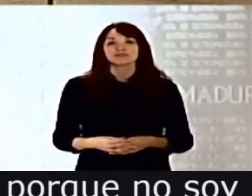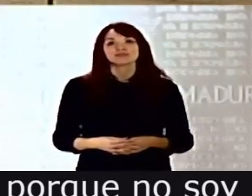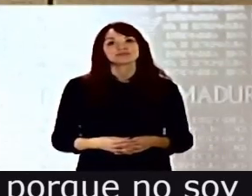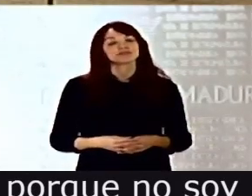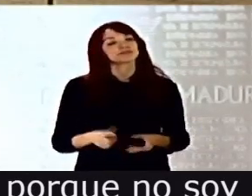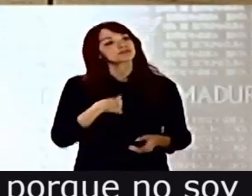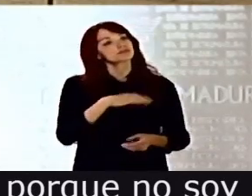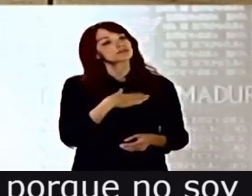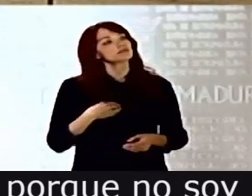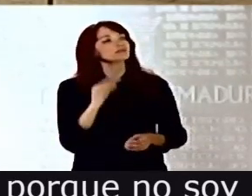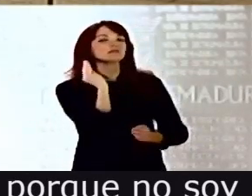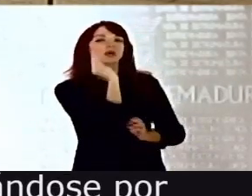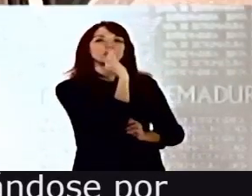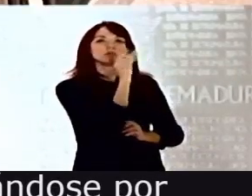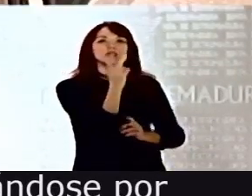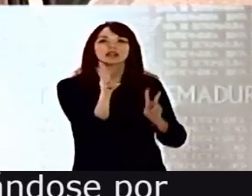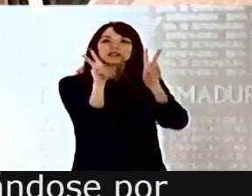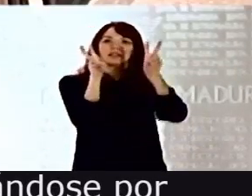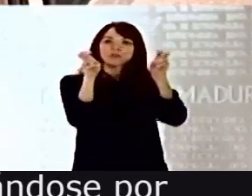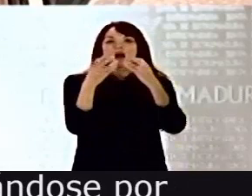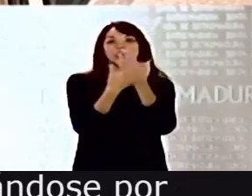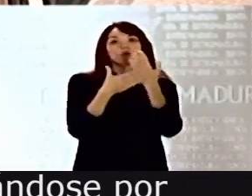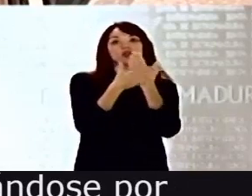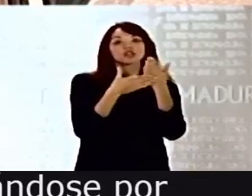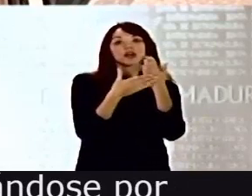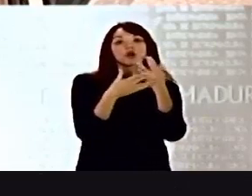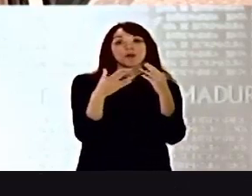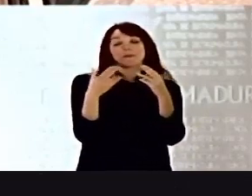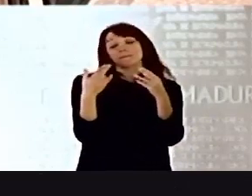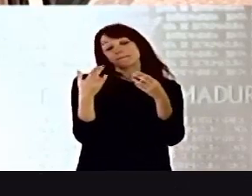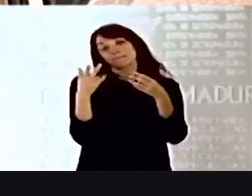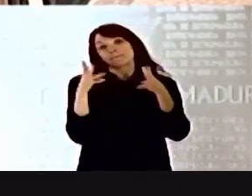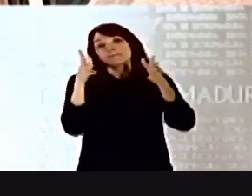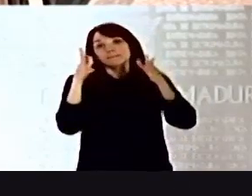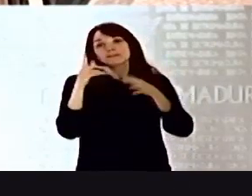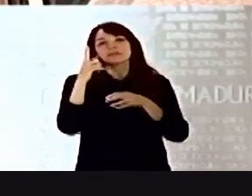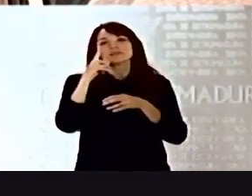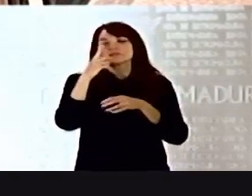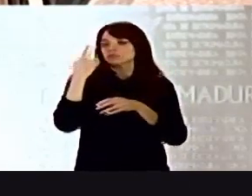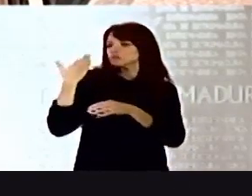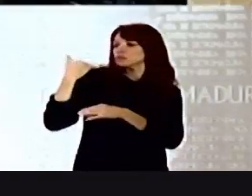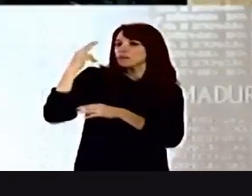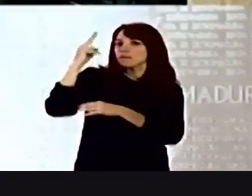Sí, yo le quería preguntar sobre la decisión del Consejo de Ministros del pasado viernes de